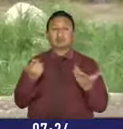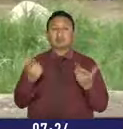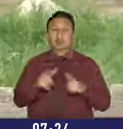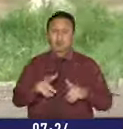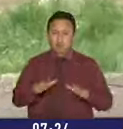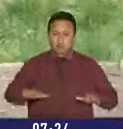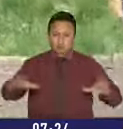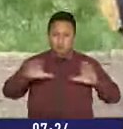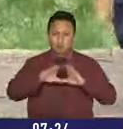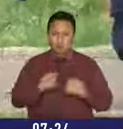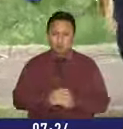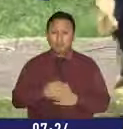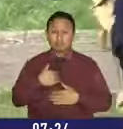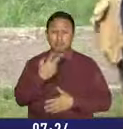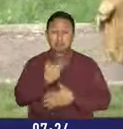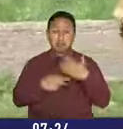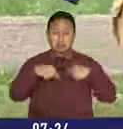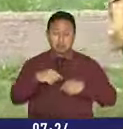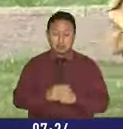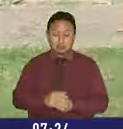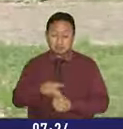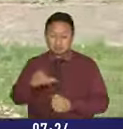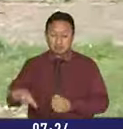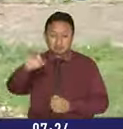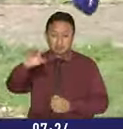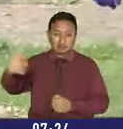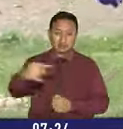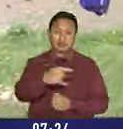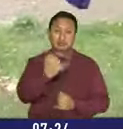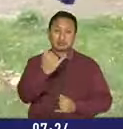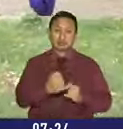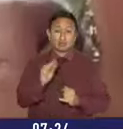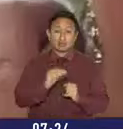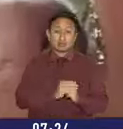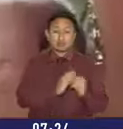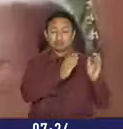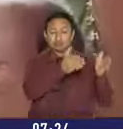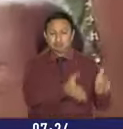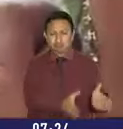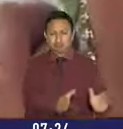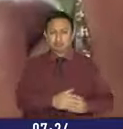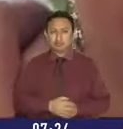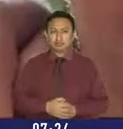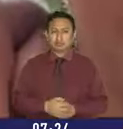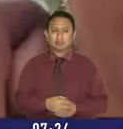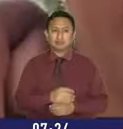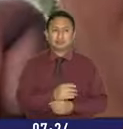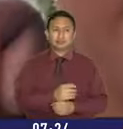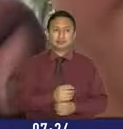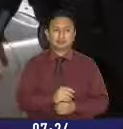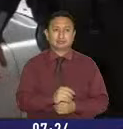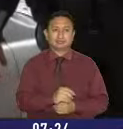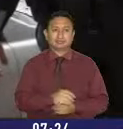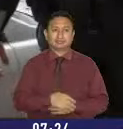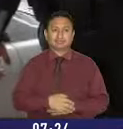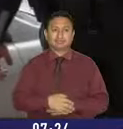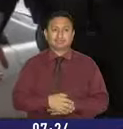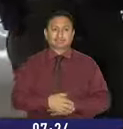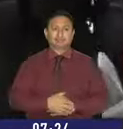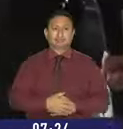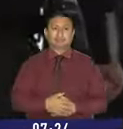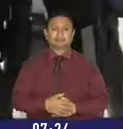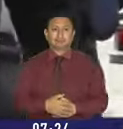darle el último adiós y darle la cristiana sepultura a mi hijito. Desde la ciudad de Cuenca, informó